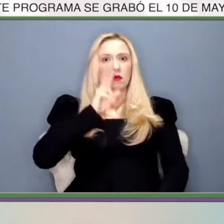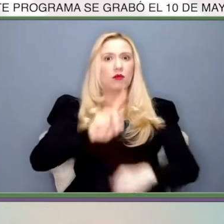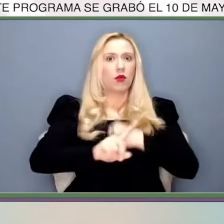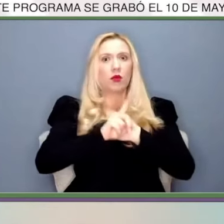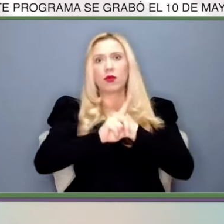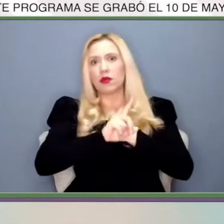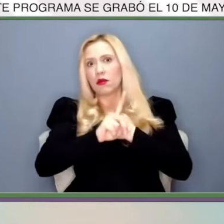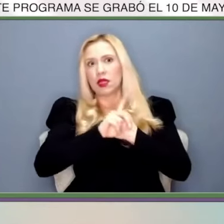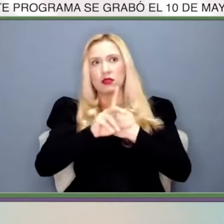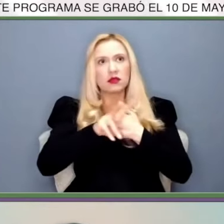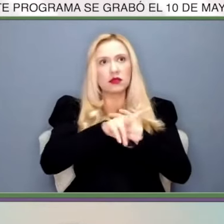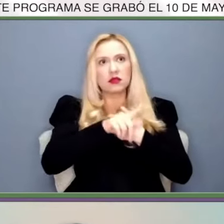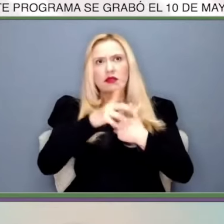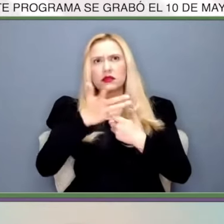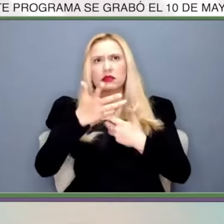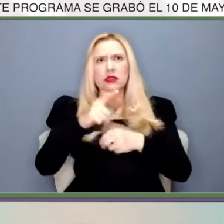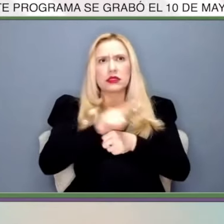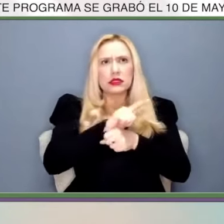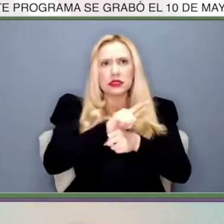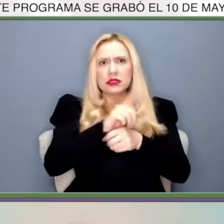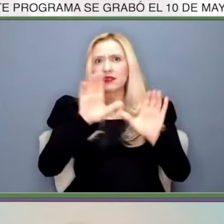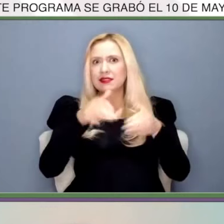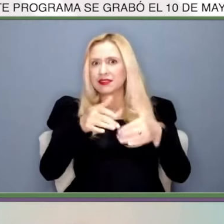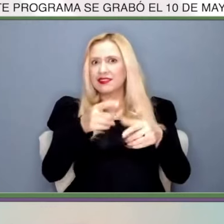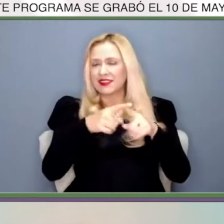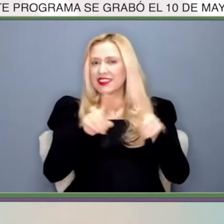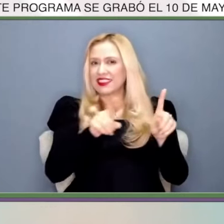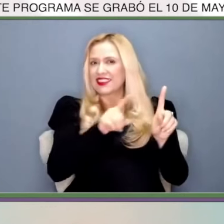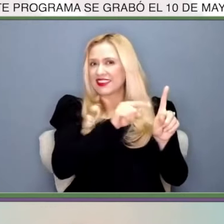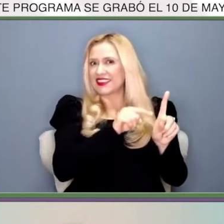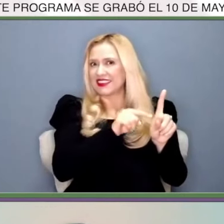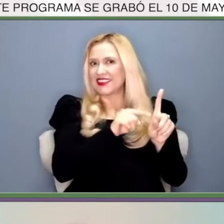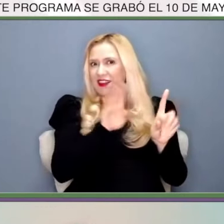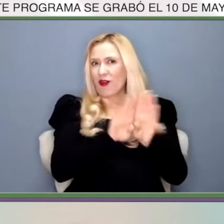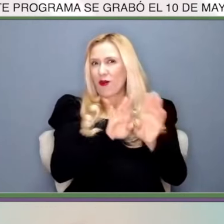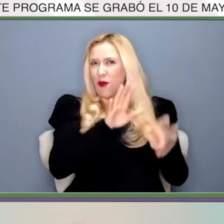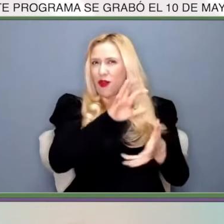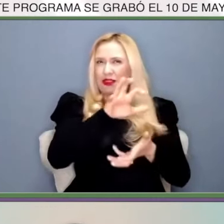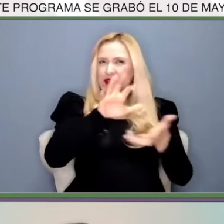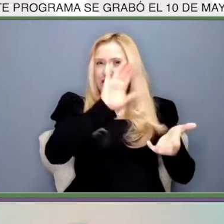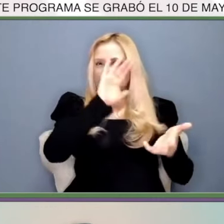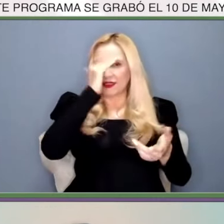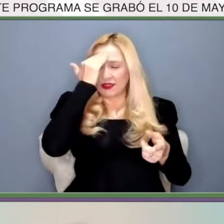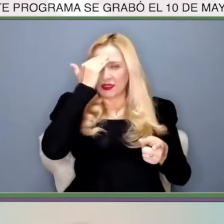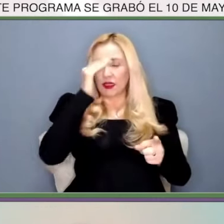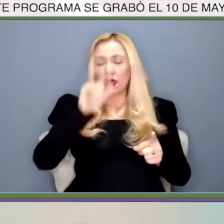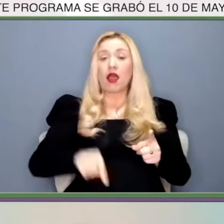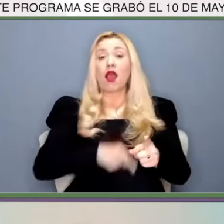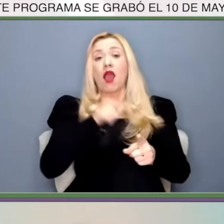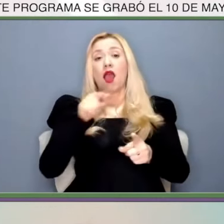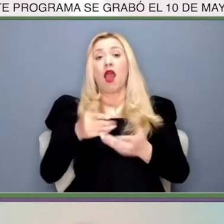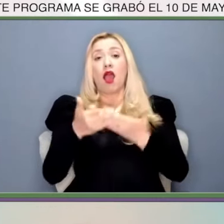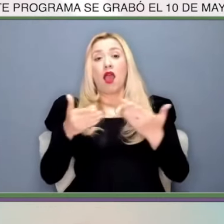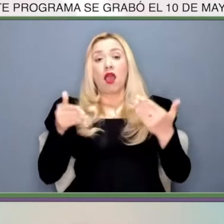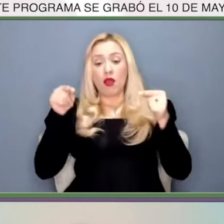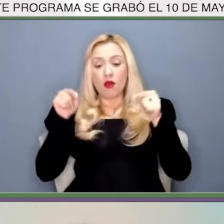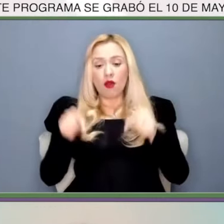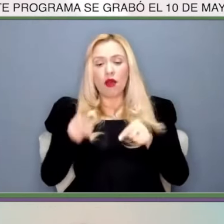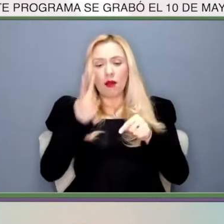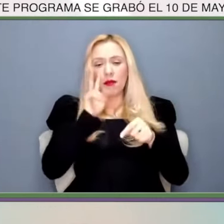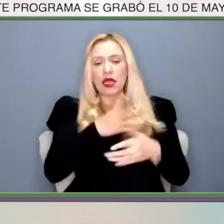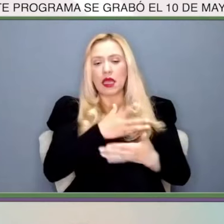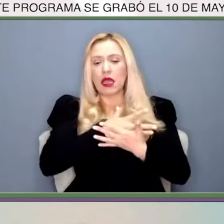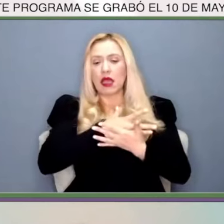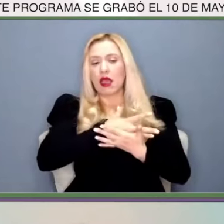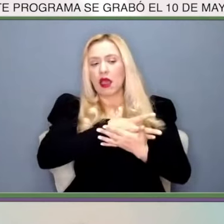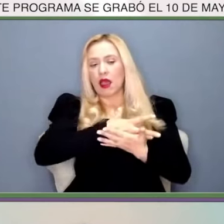diferenciados, pues ahora tendríamos una guía, ¿no? Una estrategia a manera de brújula. Siempre hemos